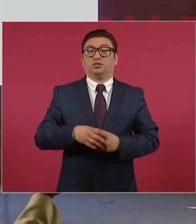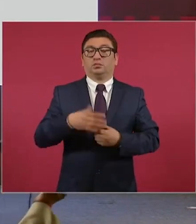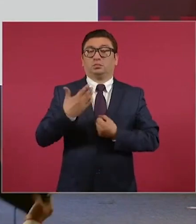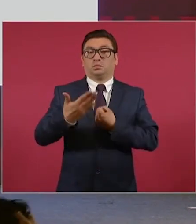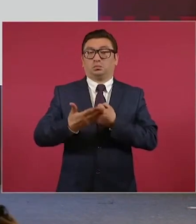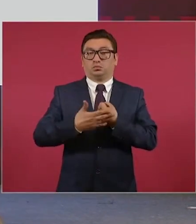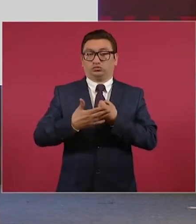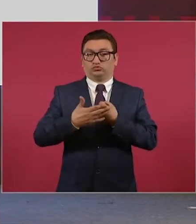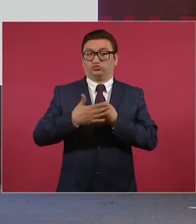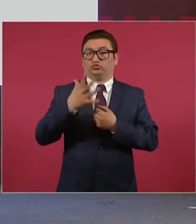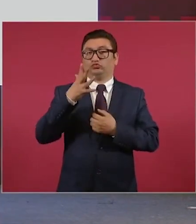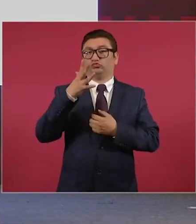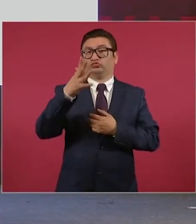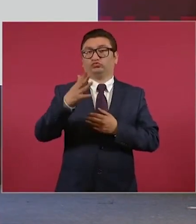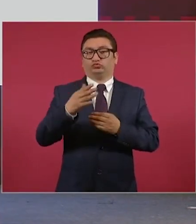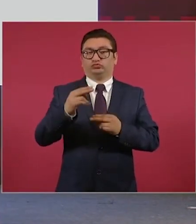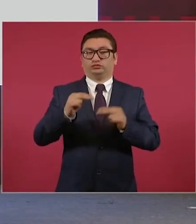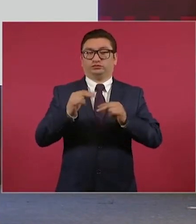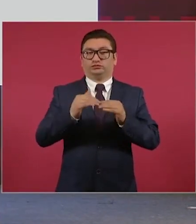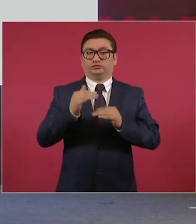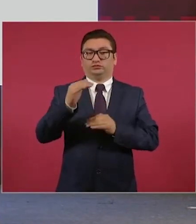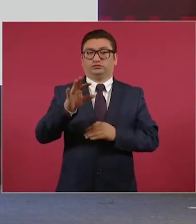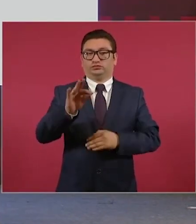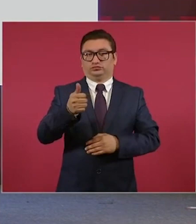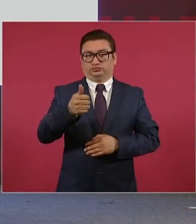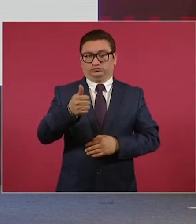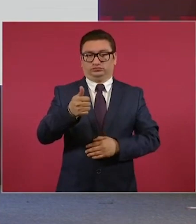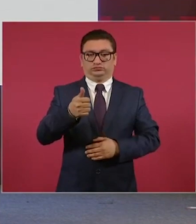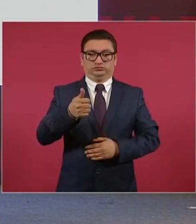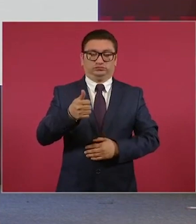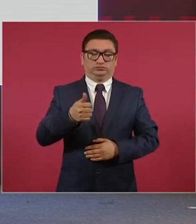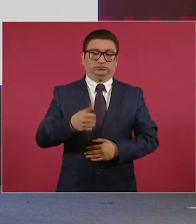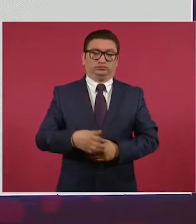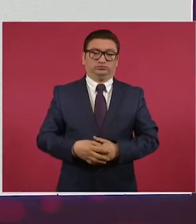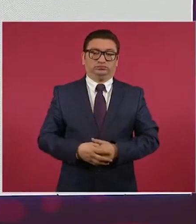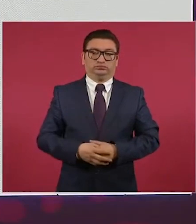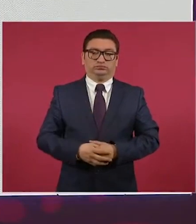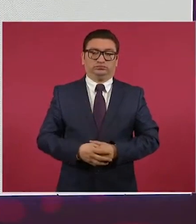que va a aumentar a 46. ¿Sí, no?